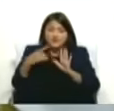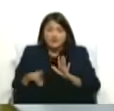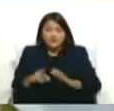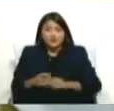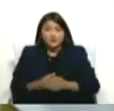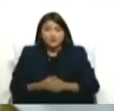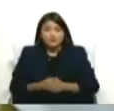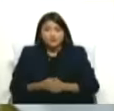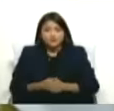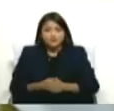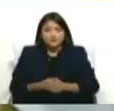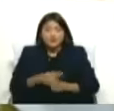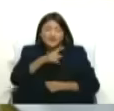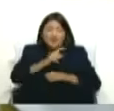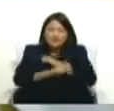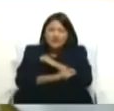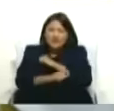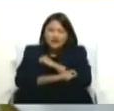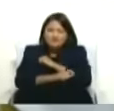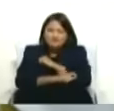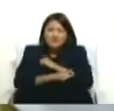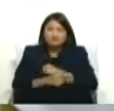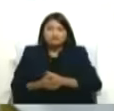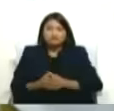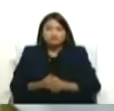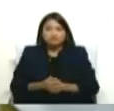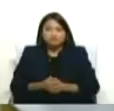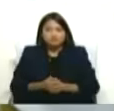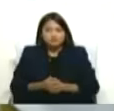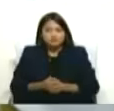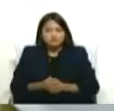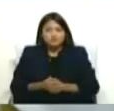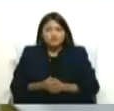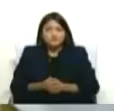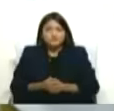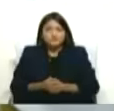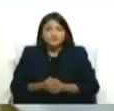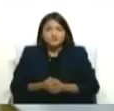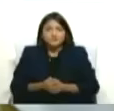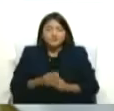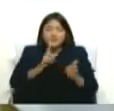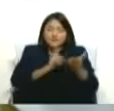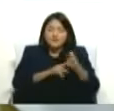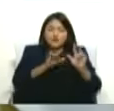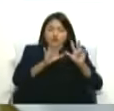impuesta fraudulentamente por el laudo arbitral de París de